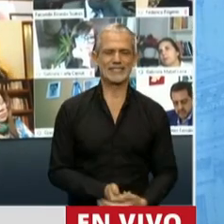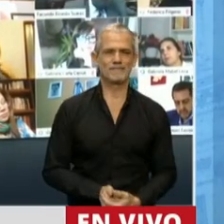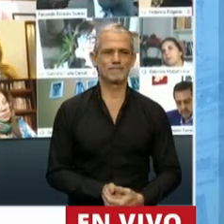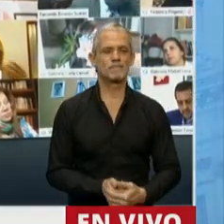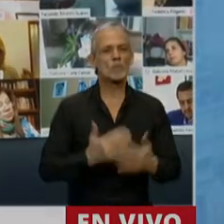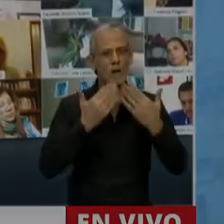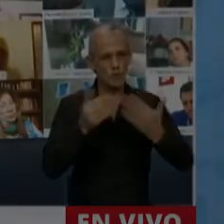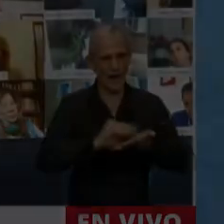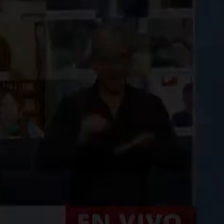Gracias, diputado.